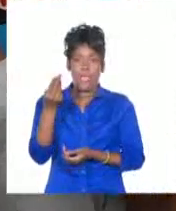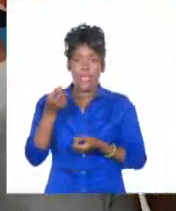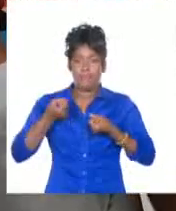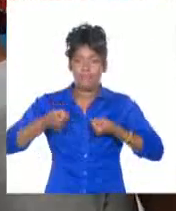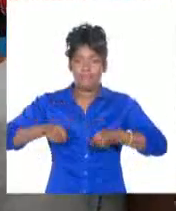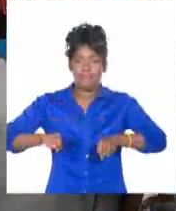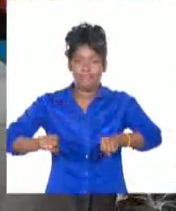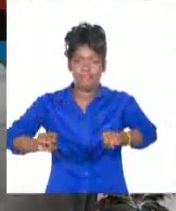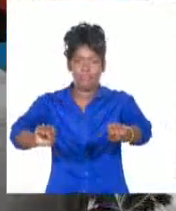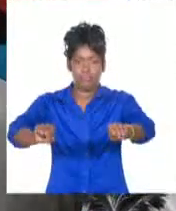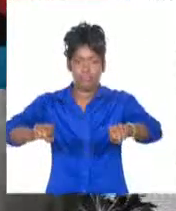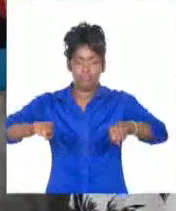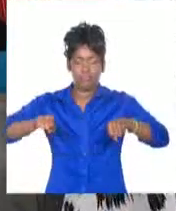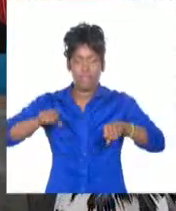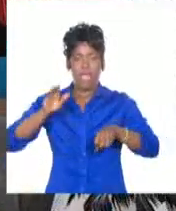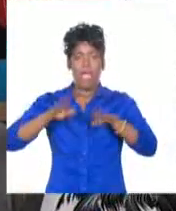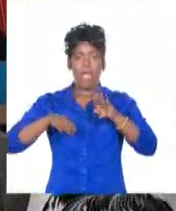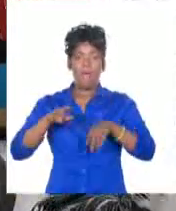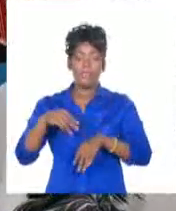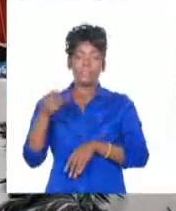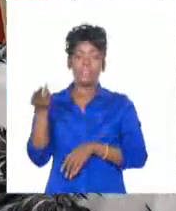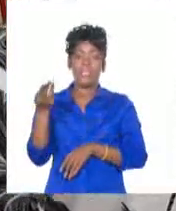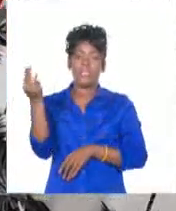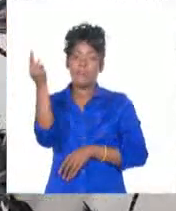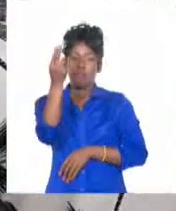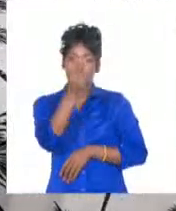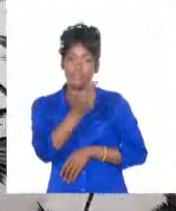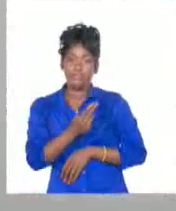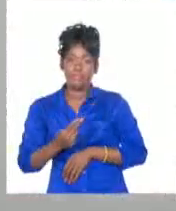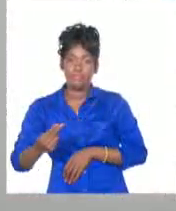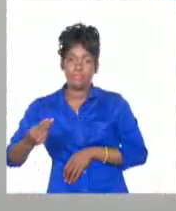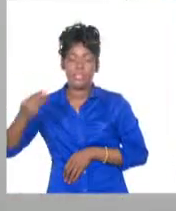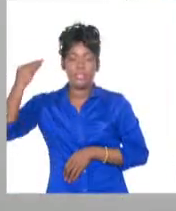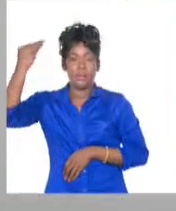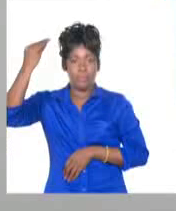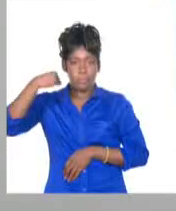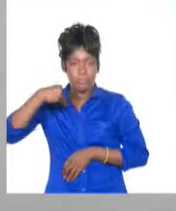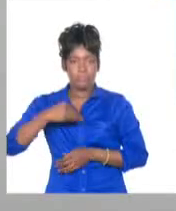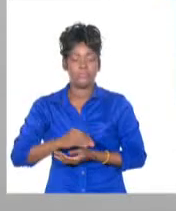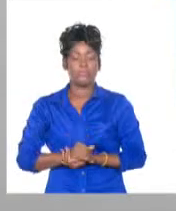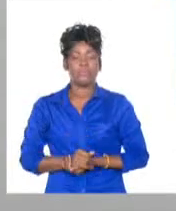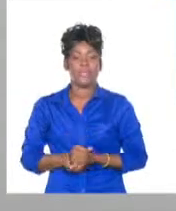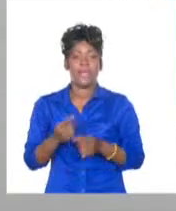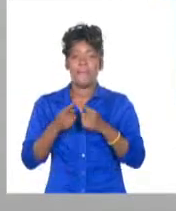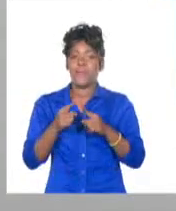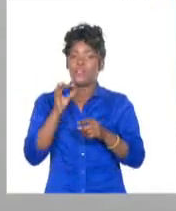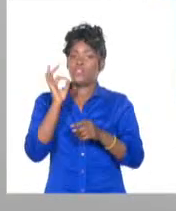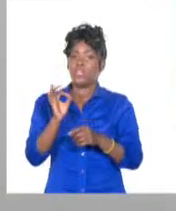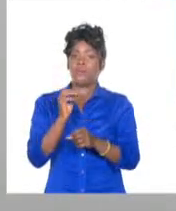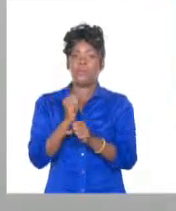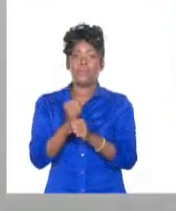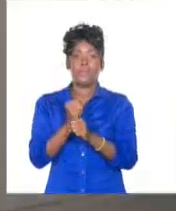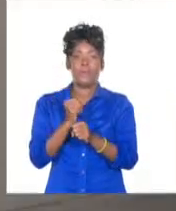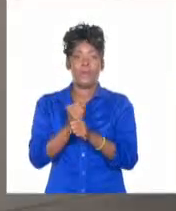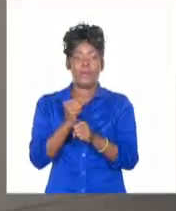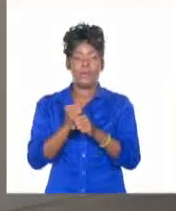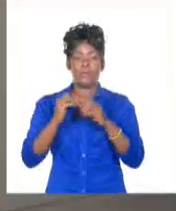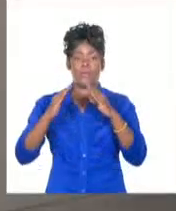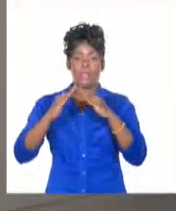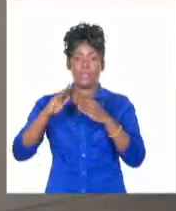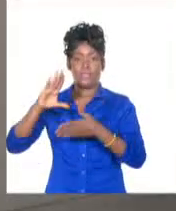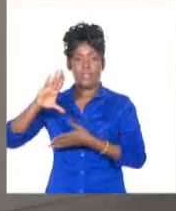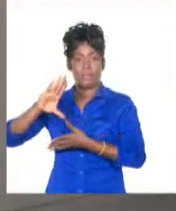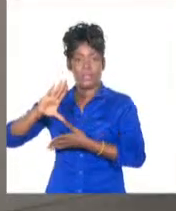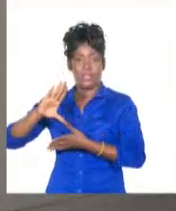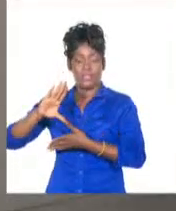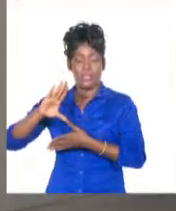como pintor, un artista muy integral y que mantuvo con la casa una relación de cercanía y de lealtad por muchos